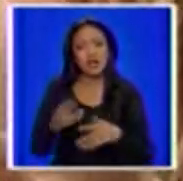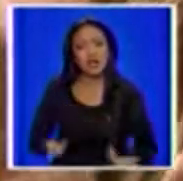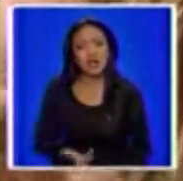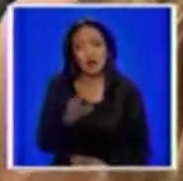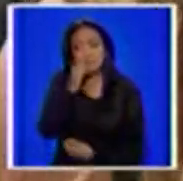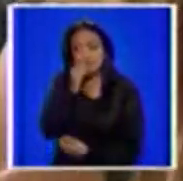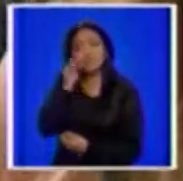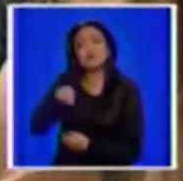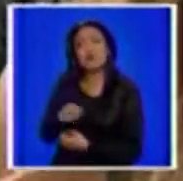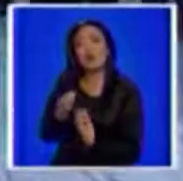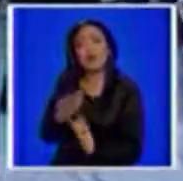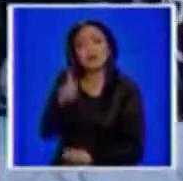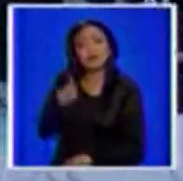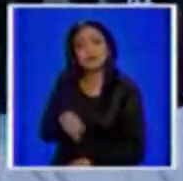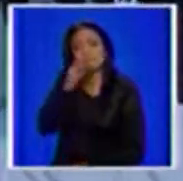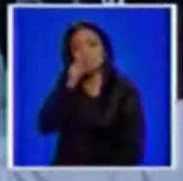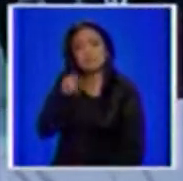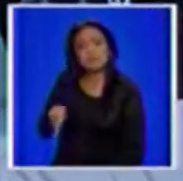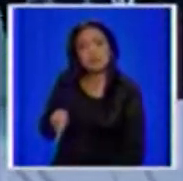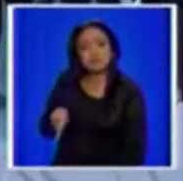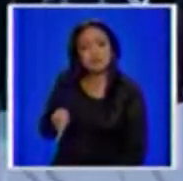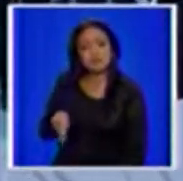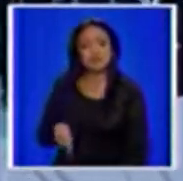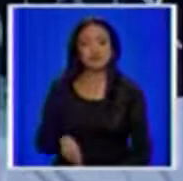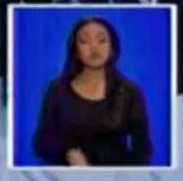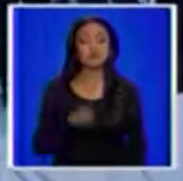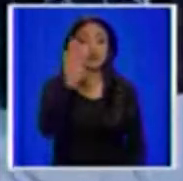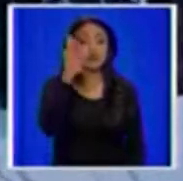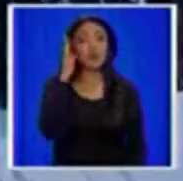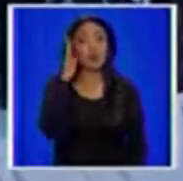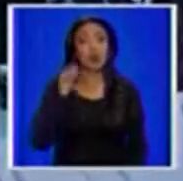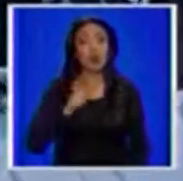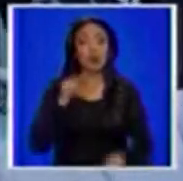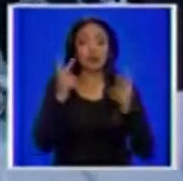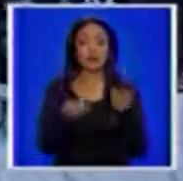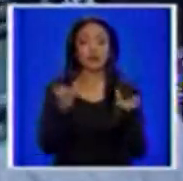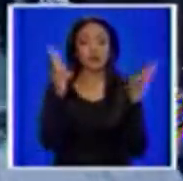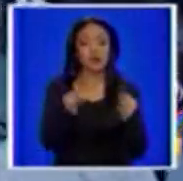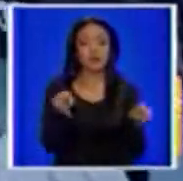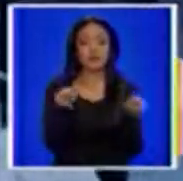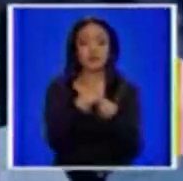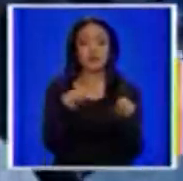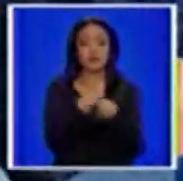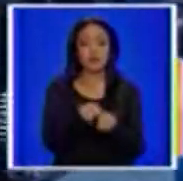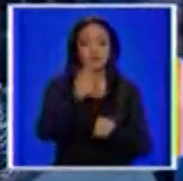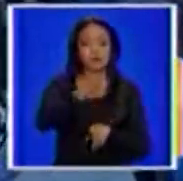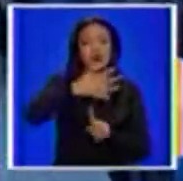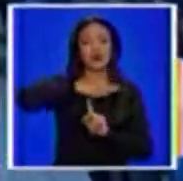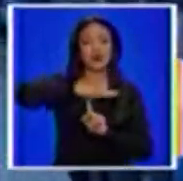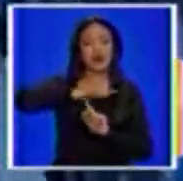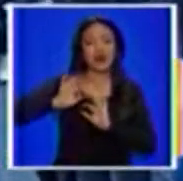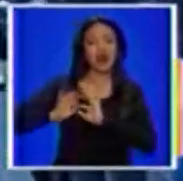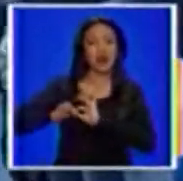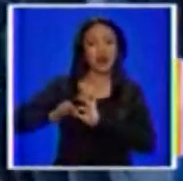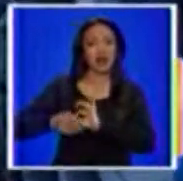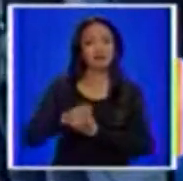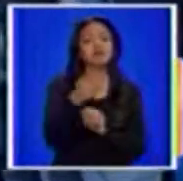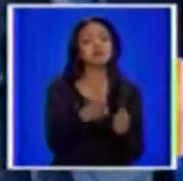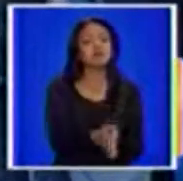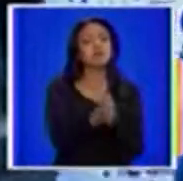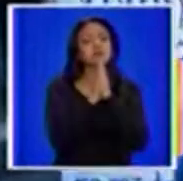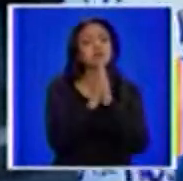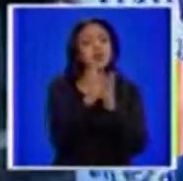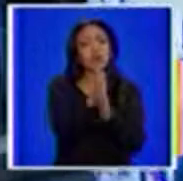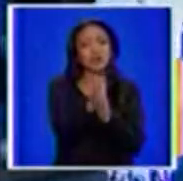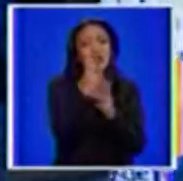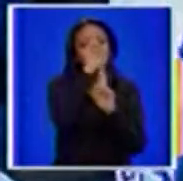que no están registradas. En Cuenca, el plantón se desarrolló en el Parque Calderón. Todos pedían respeto y